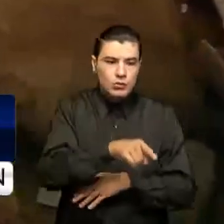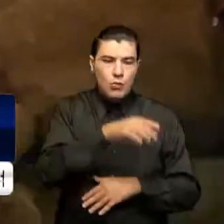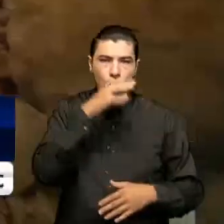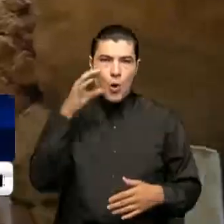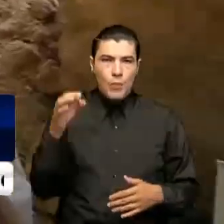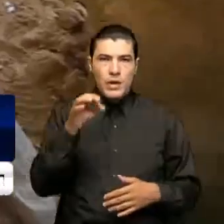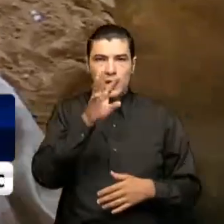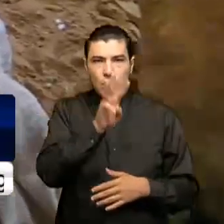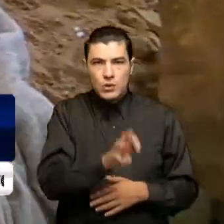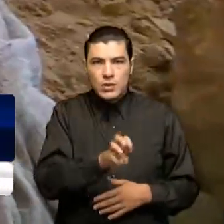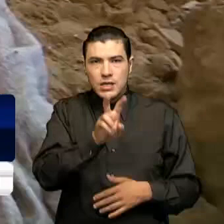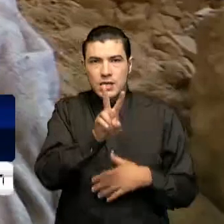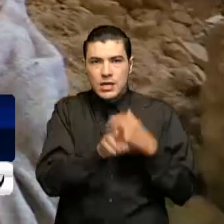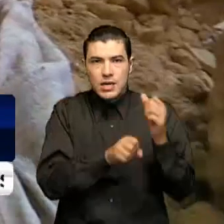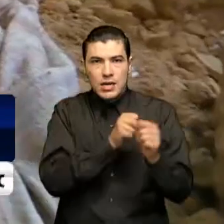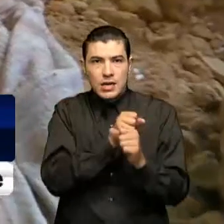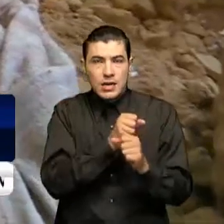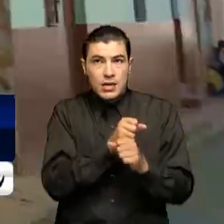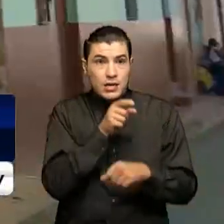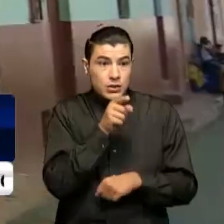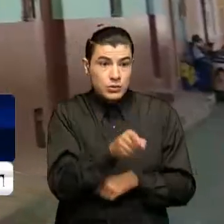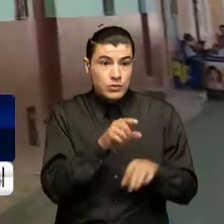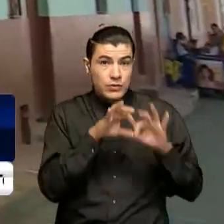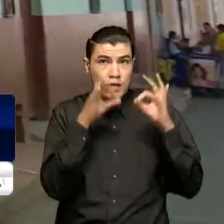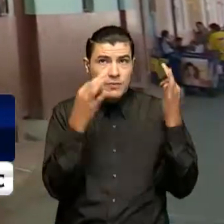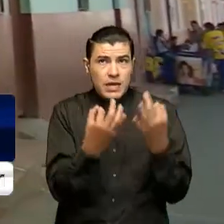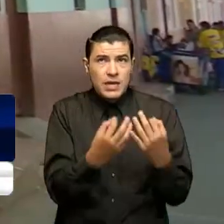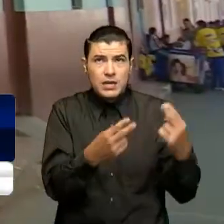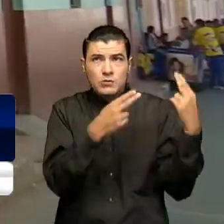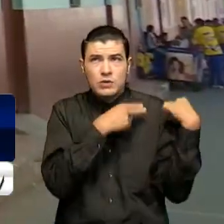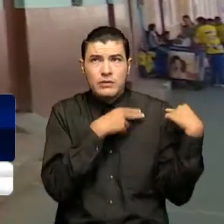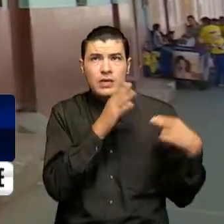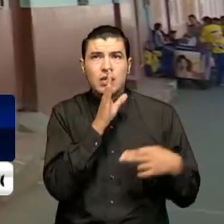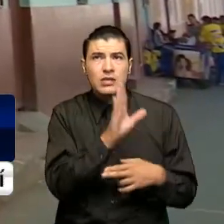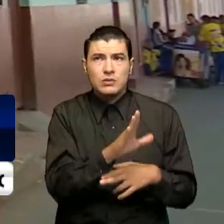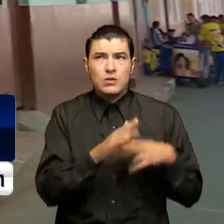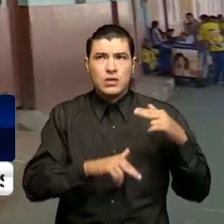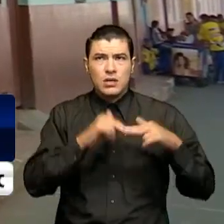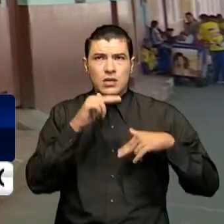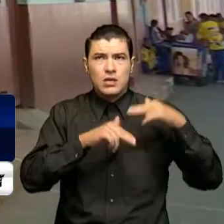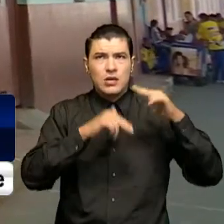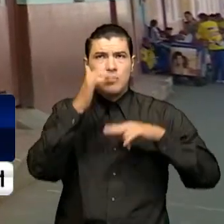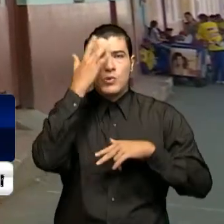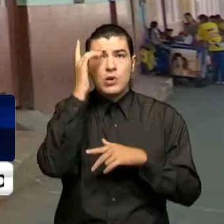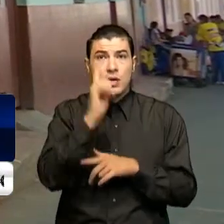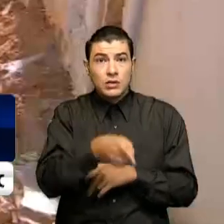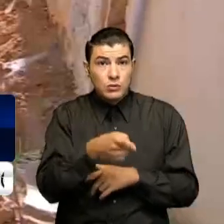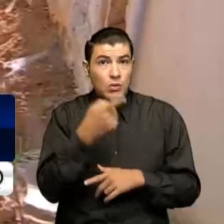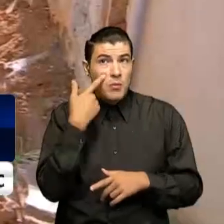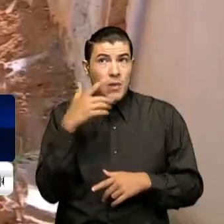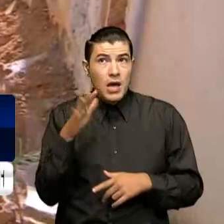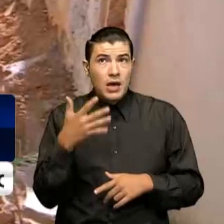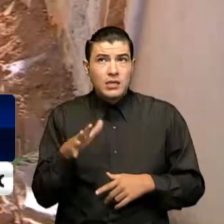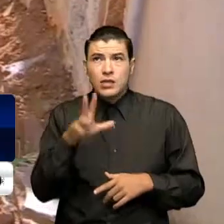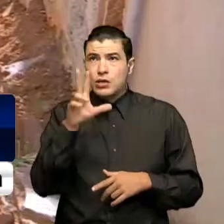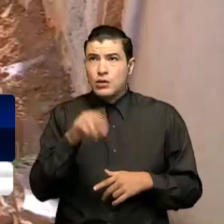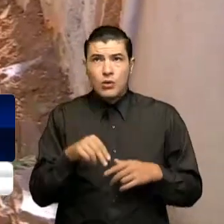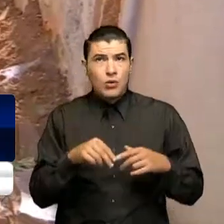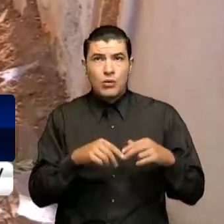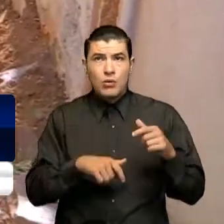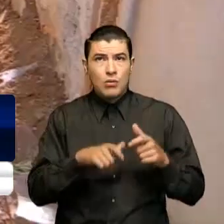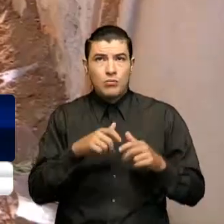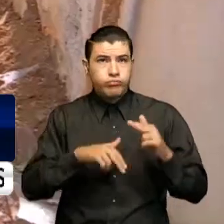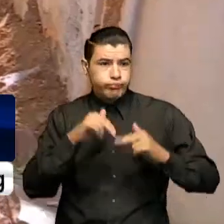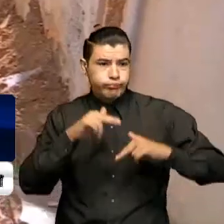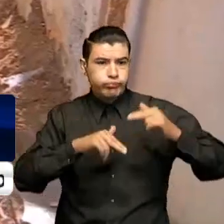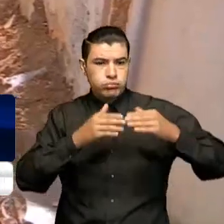82 años los familiares responsabilizan a una constructora porque al parecer no instaló muros de